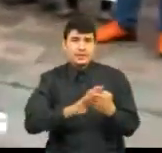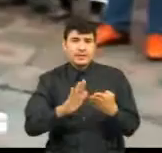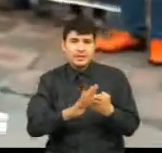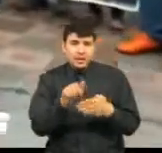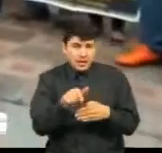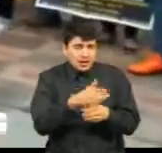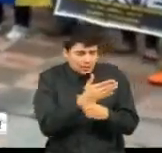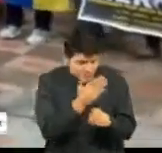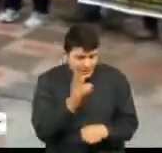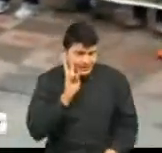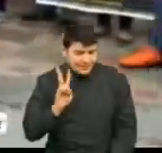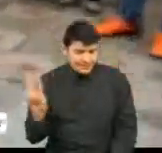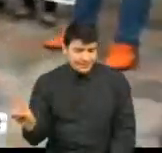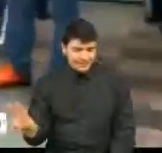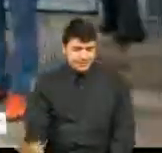país.